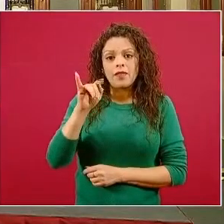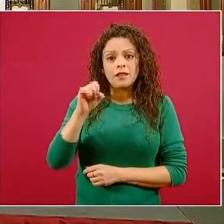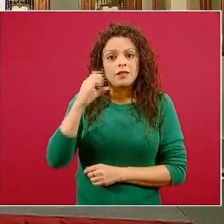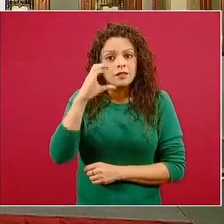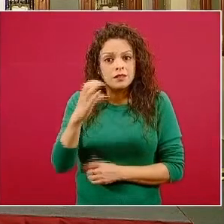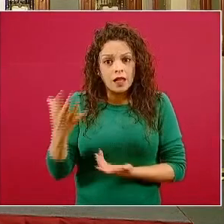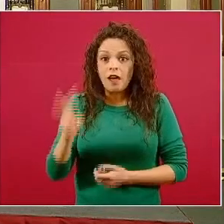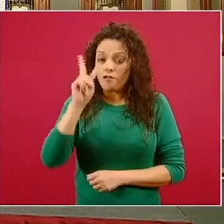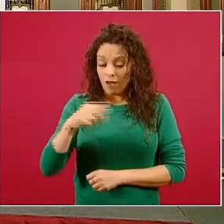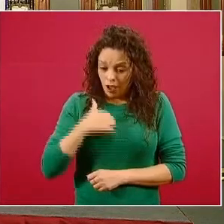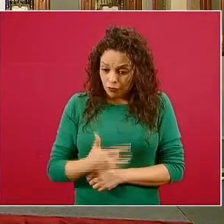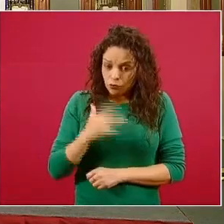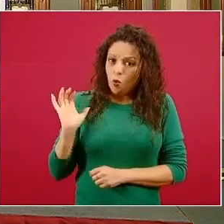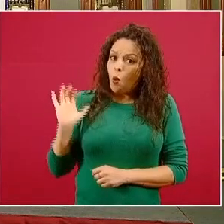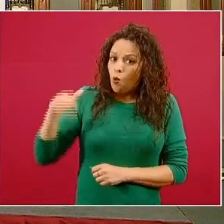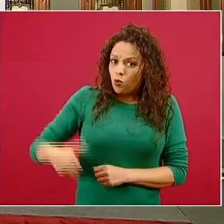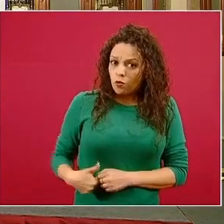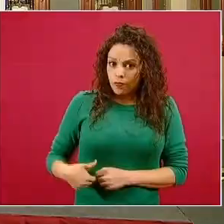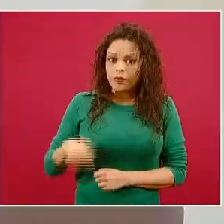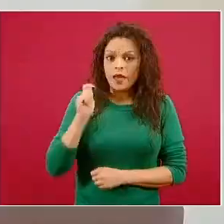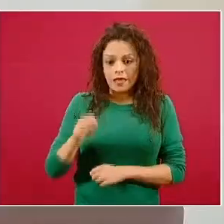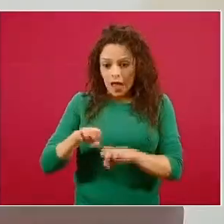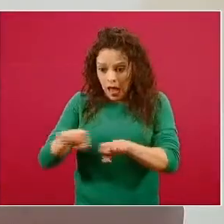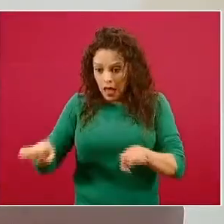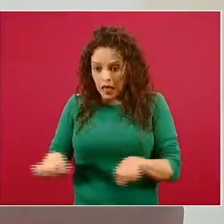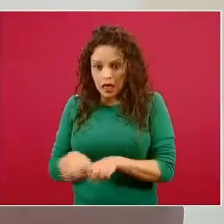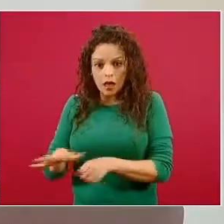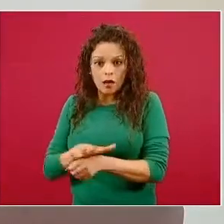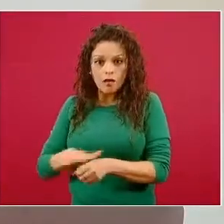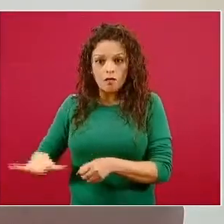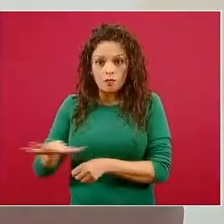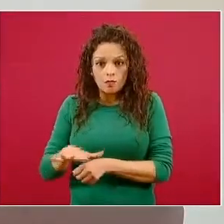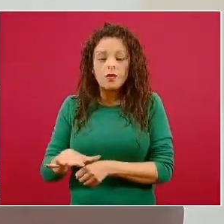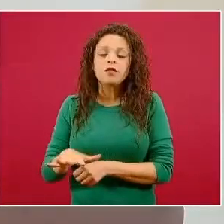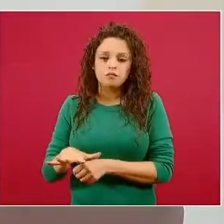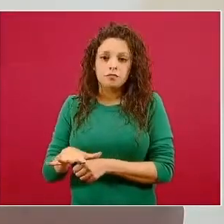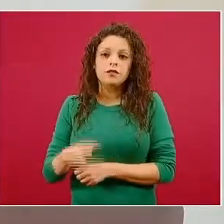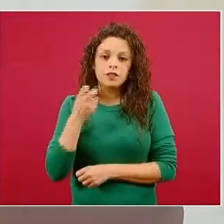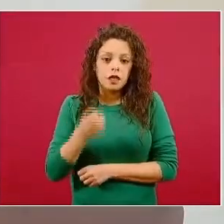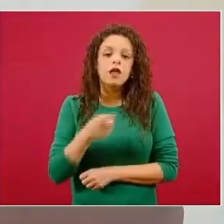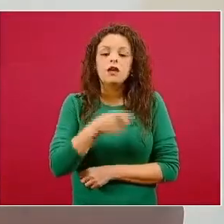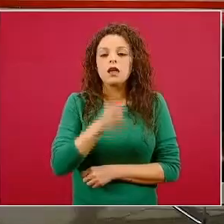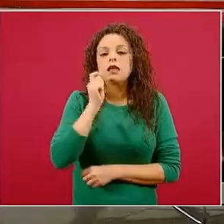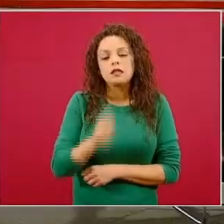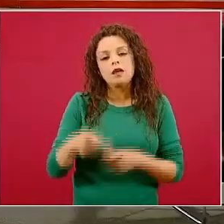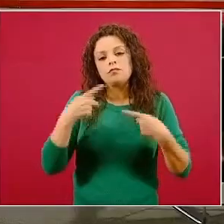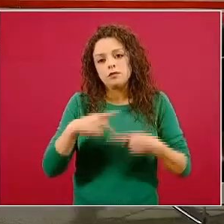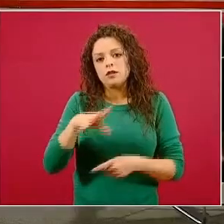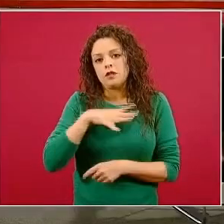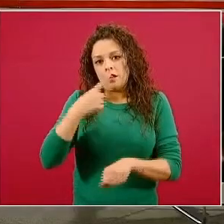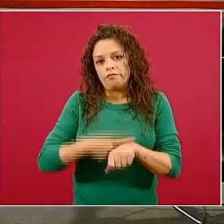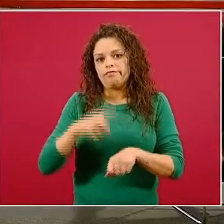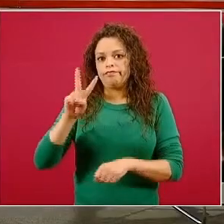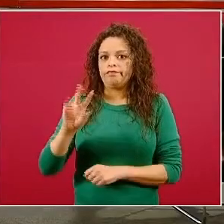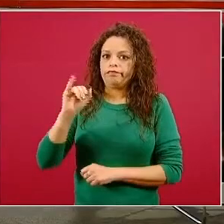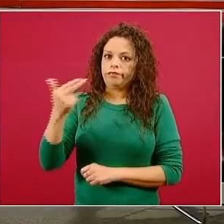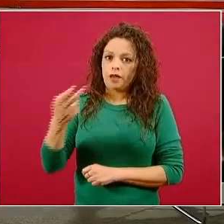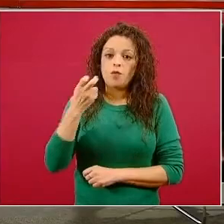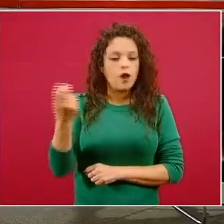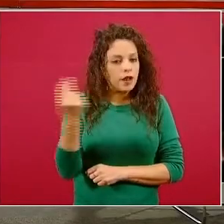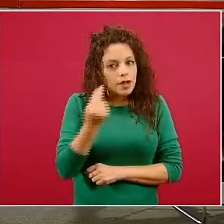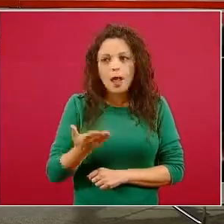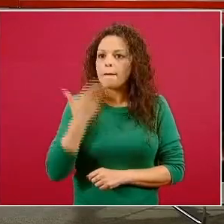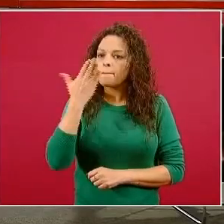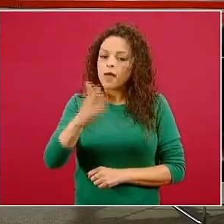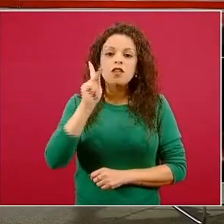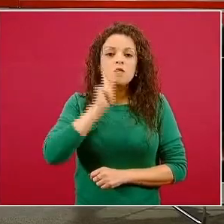nuestro grupo prioritario, justamente por estas acciones, son las personas que viven con VIH. Entonces, hay que solicitar las pruebas en